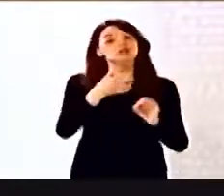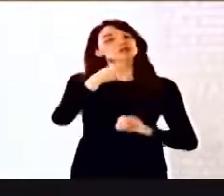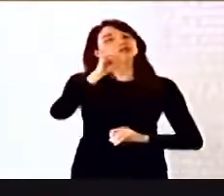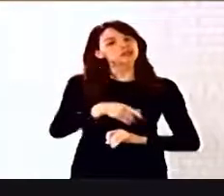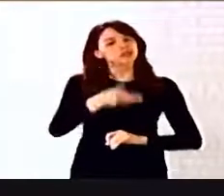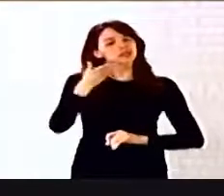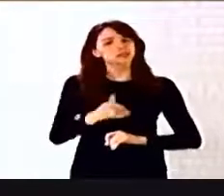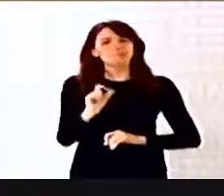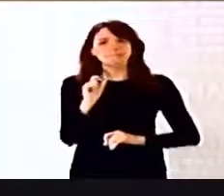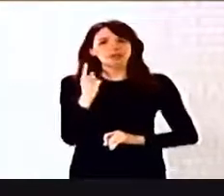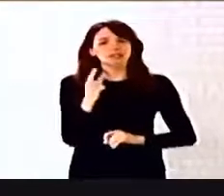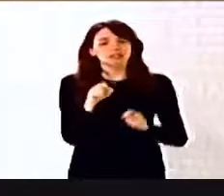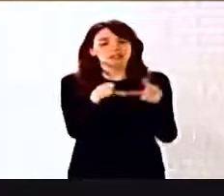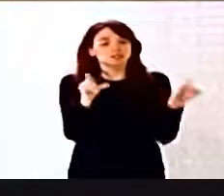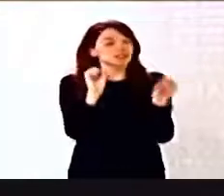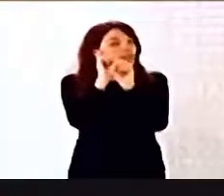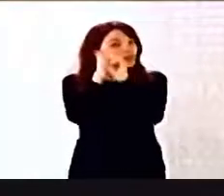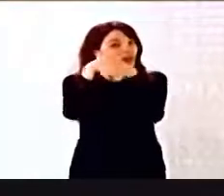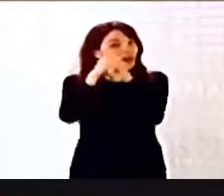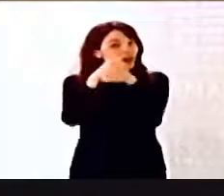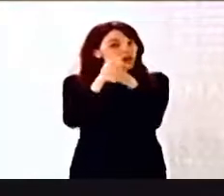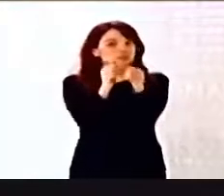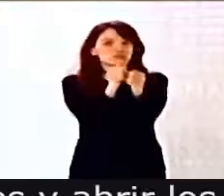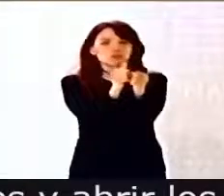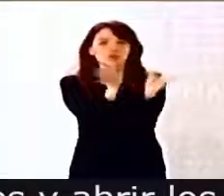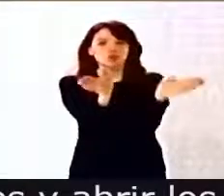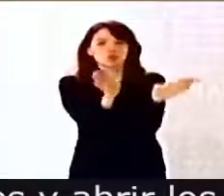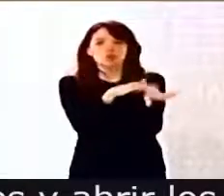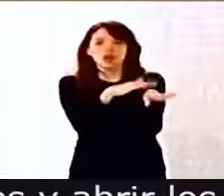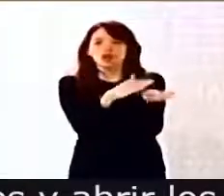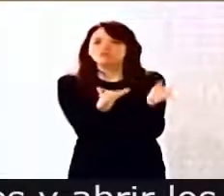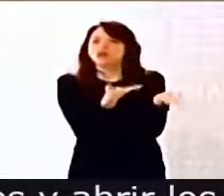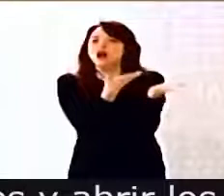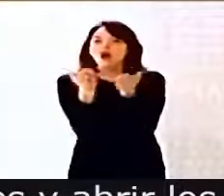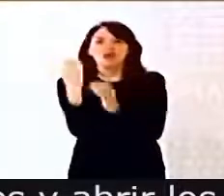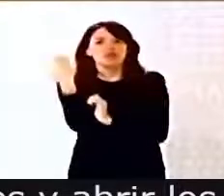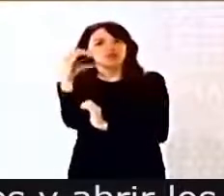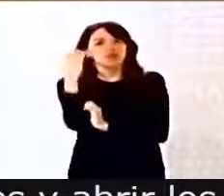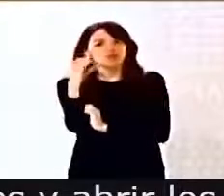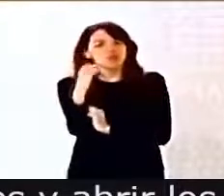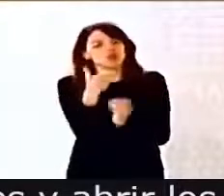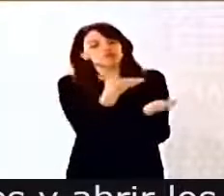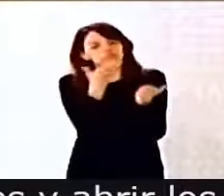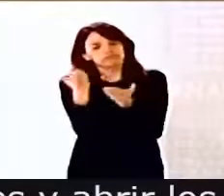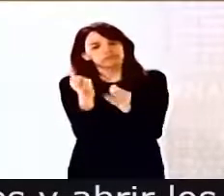sus laboratorios para que puedan seguir contribuyendo a la ciencia de este país.